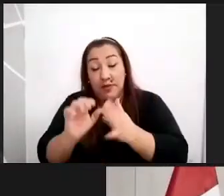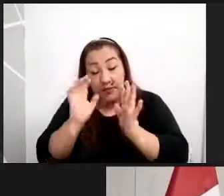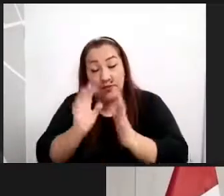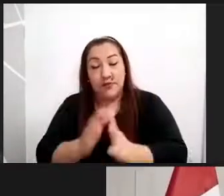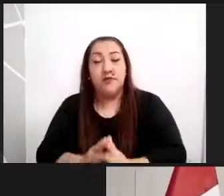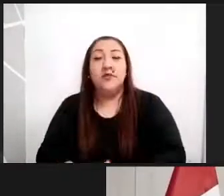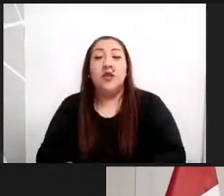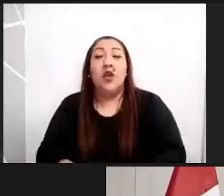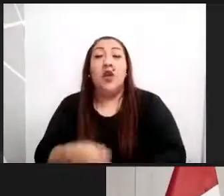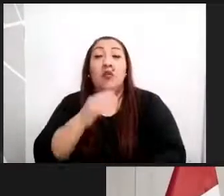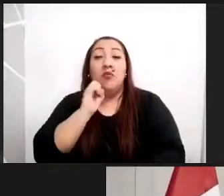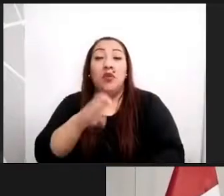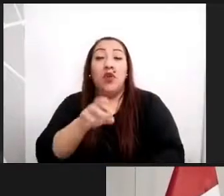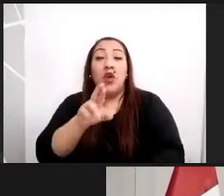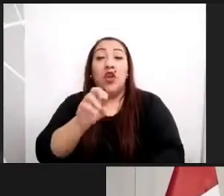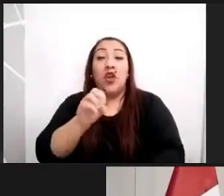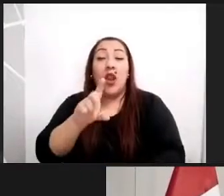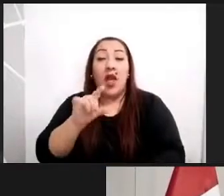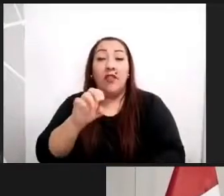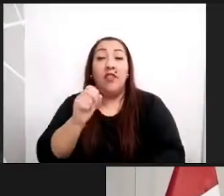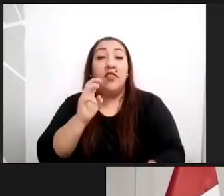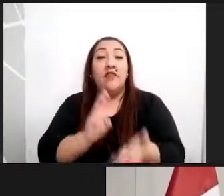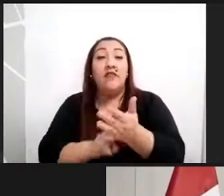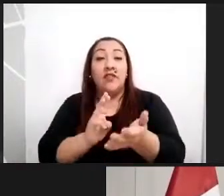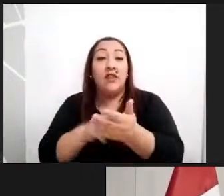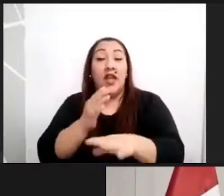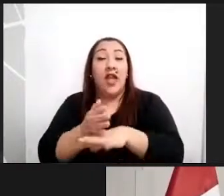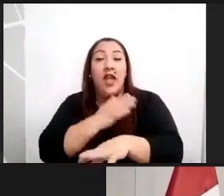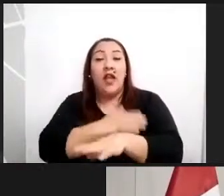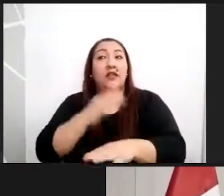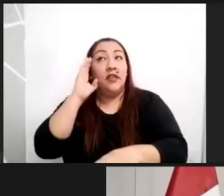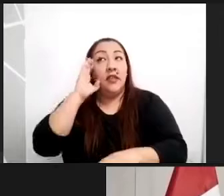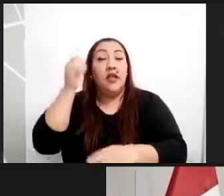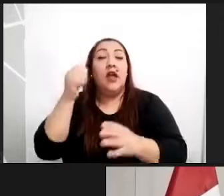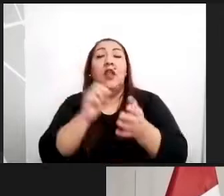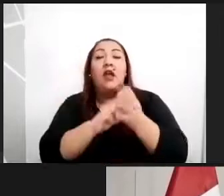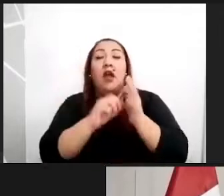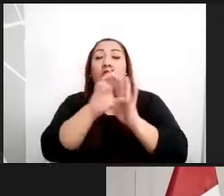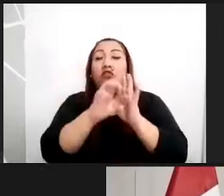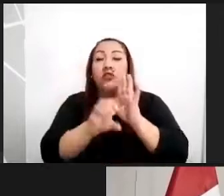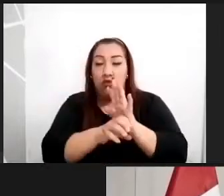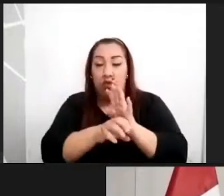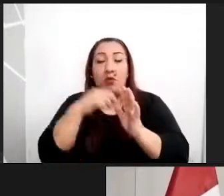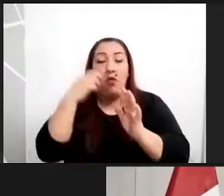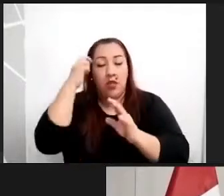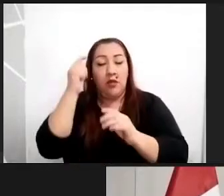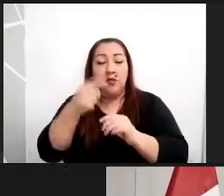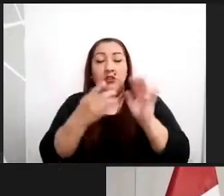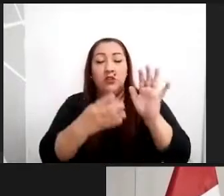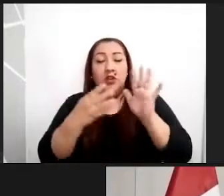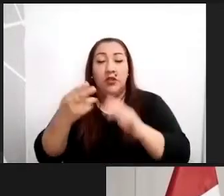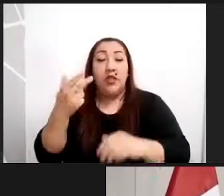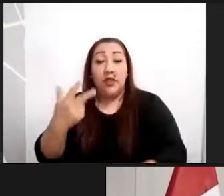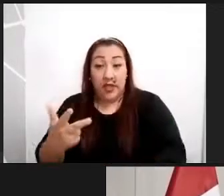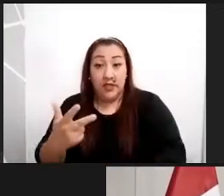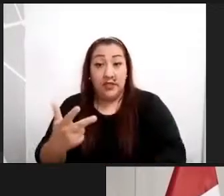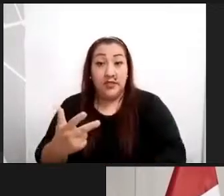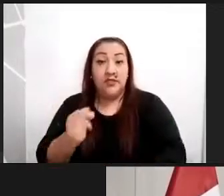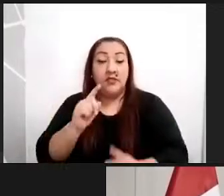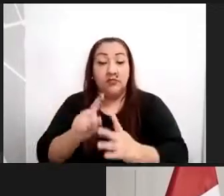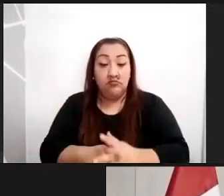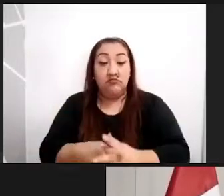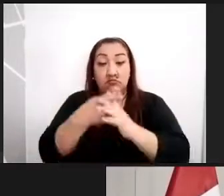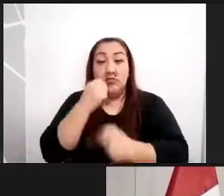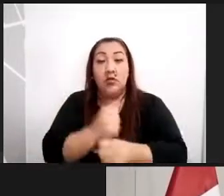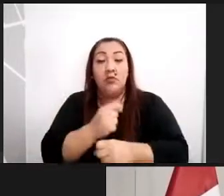Como ha dicho Rolando, la Defensoría del Pueblo fue creado por la Constitución Política de 1993. Inició sus labores